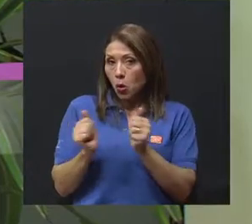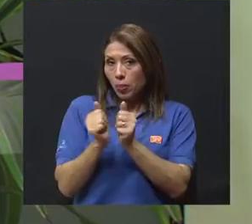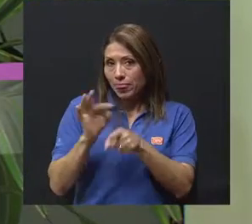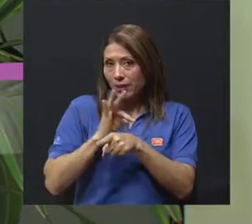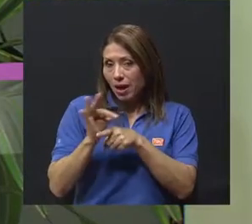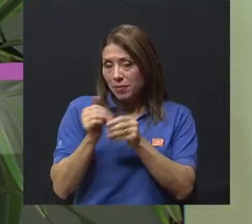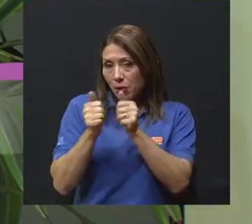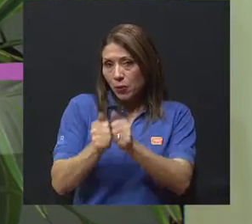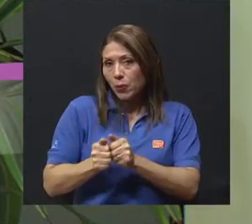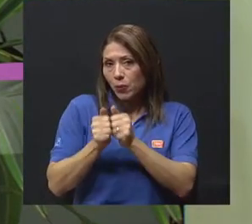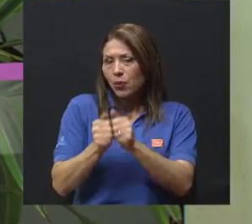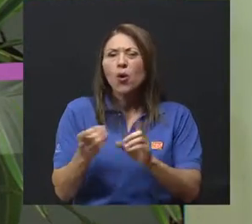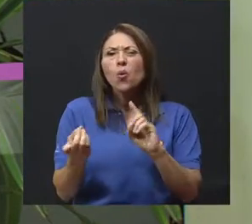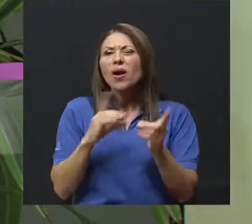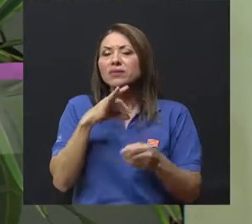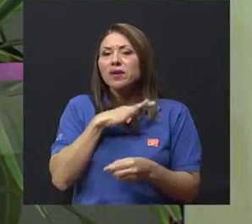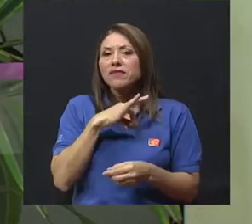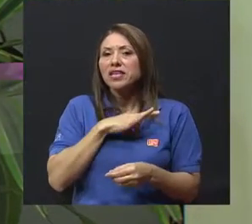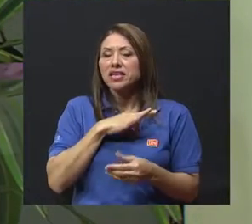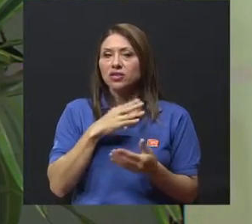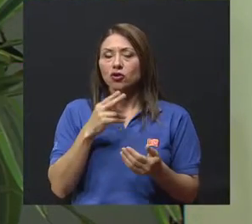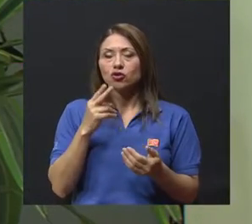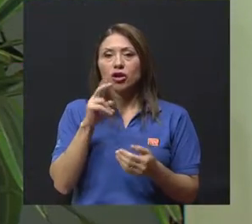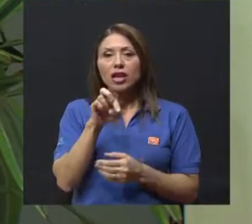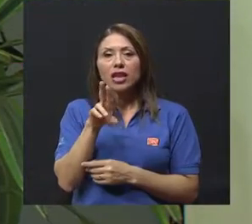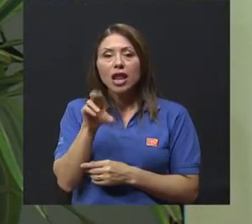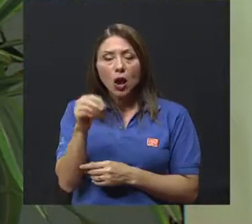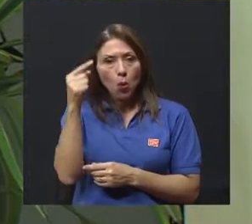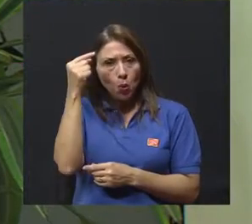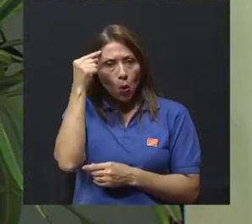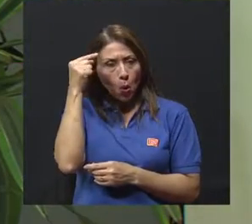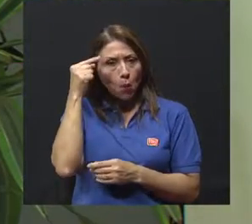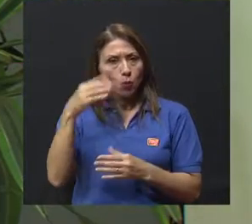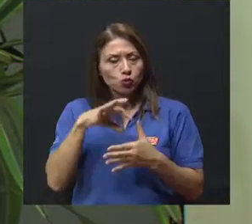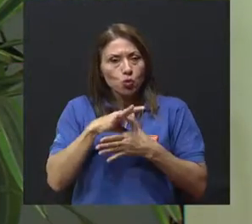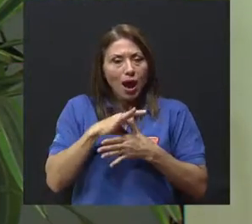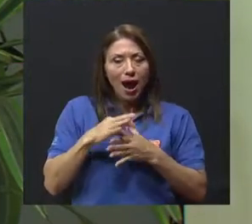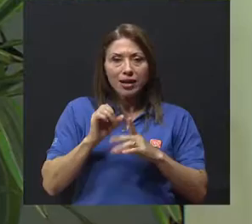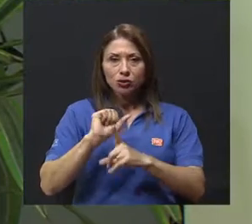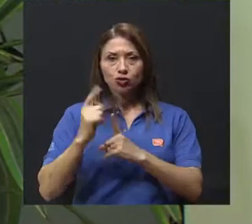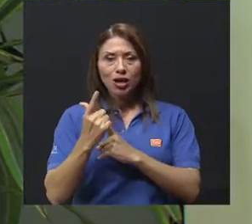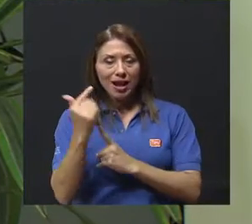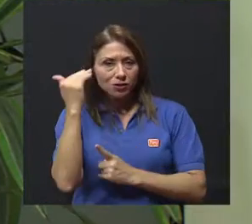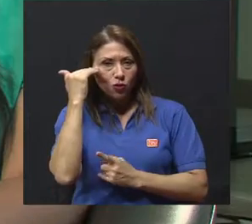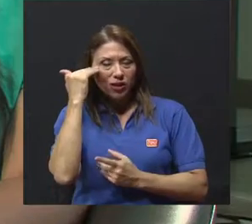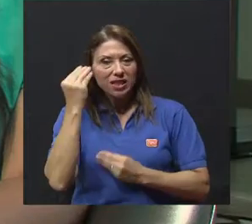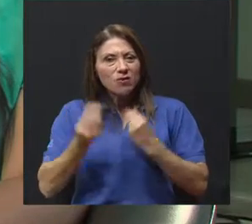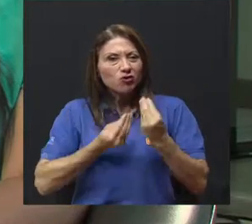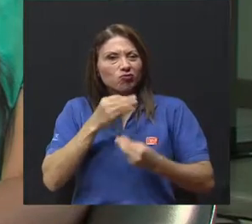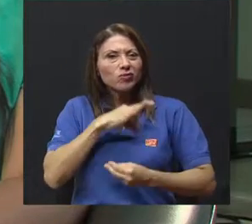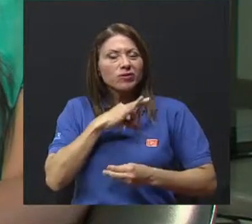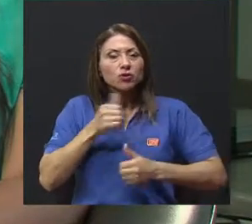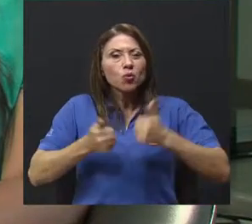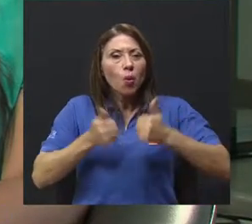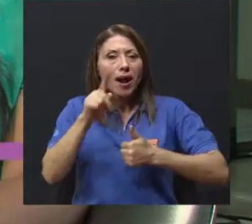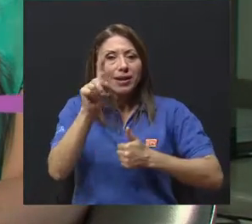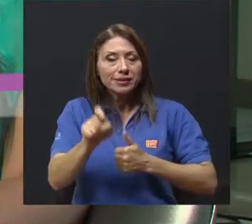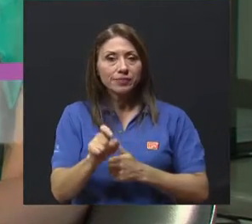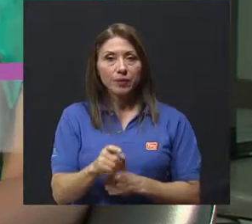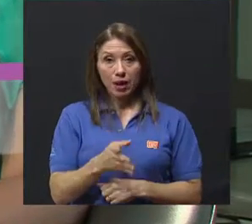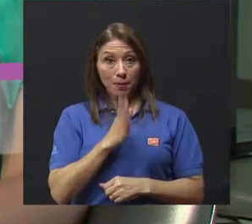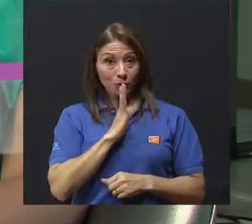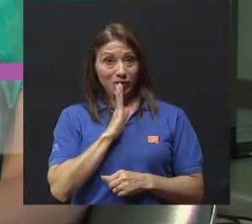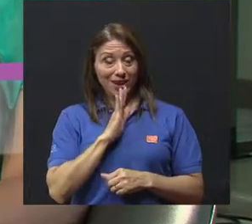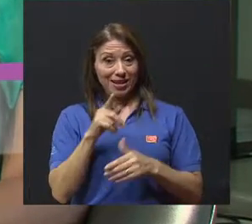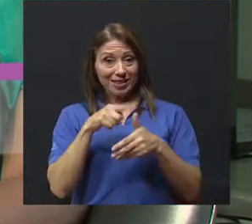paciente en términos neuromusculares en términos sociales en términos cognitivos creo que vamos a hablar de tres